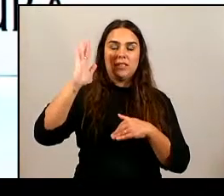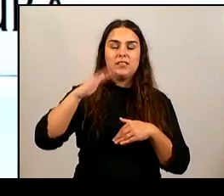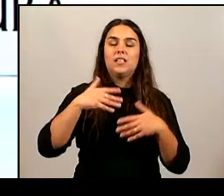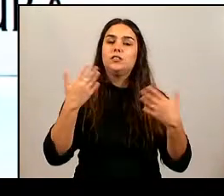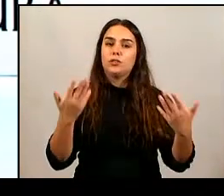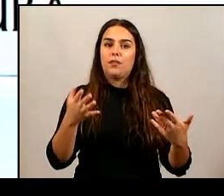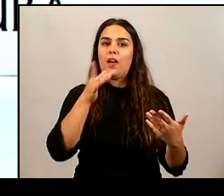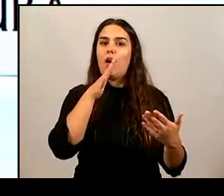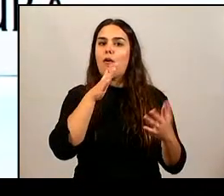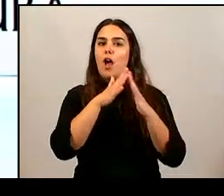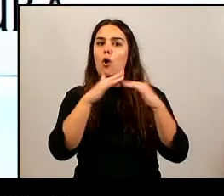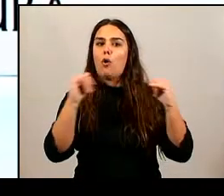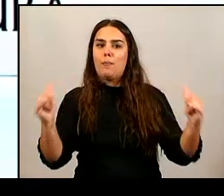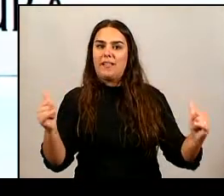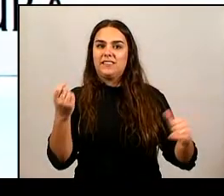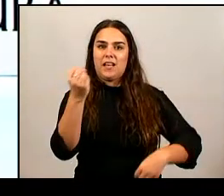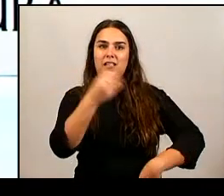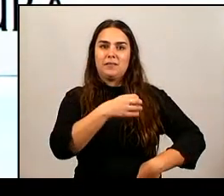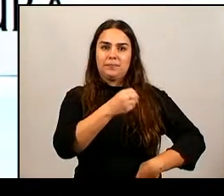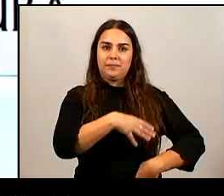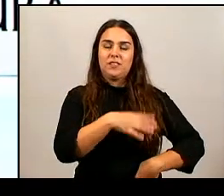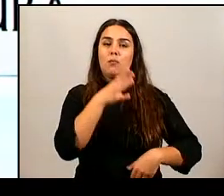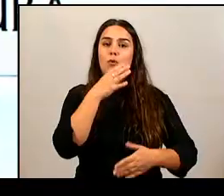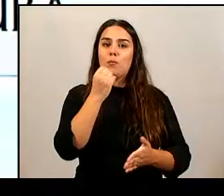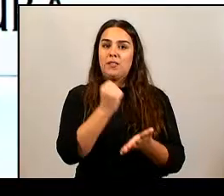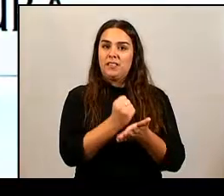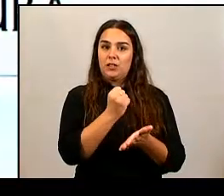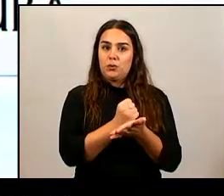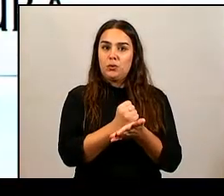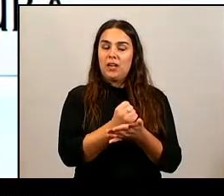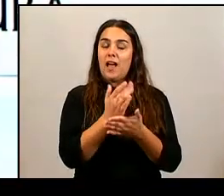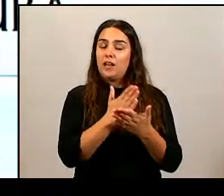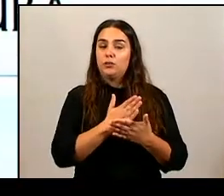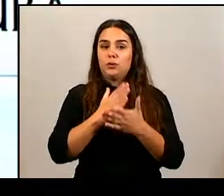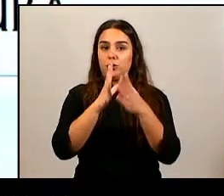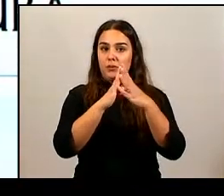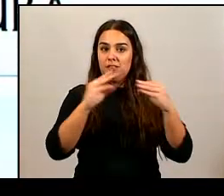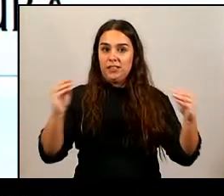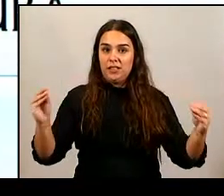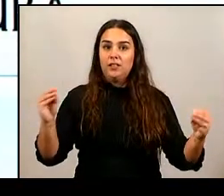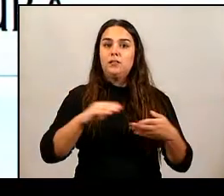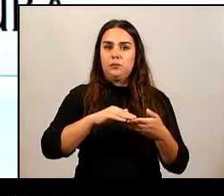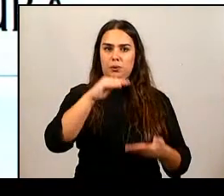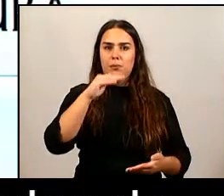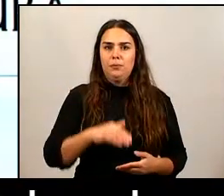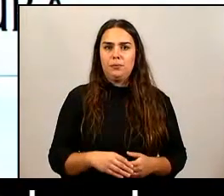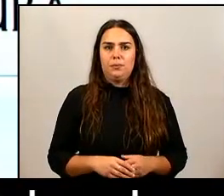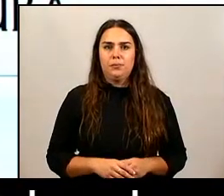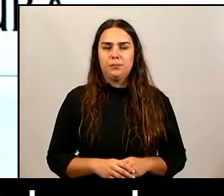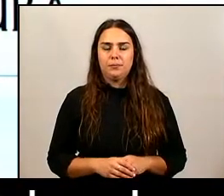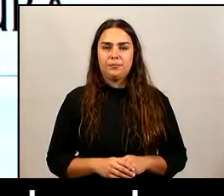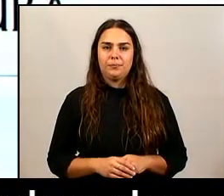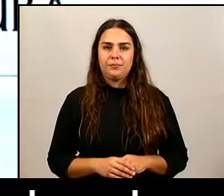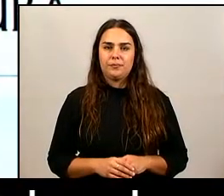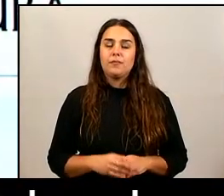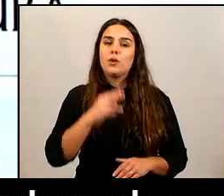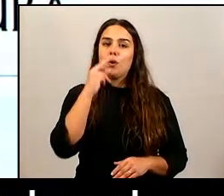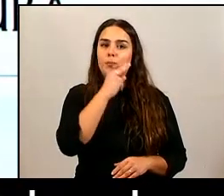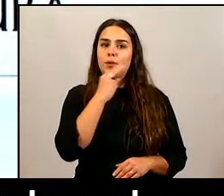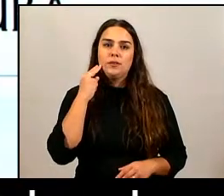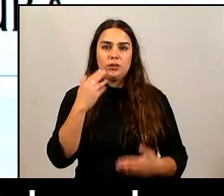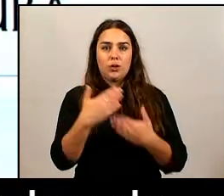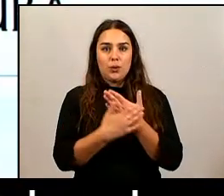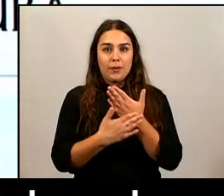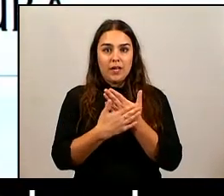esa disminución de los ingresos de las matrículas de los estudiantes en la Universidad de Extremadura. El compromiso de este Gobierno